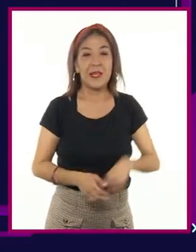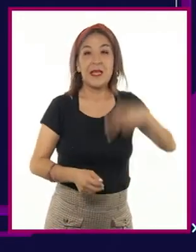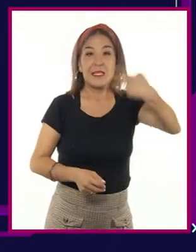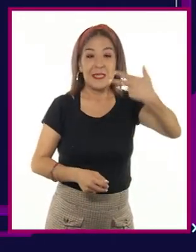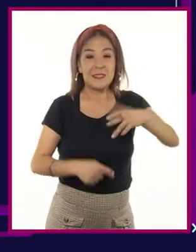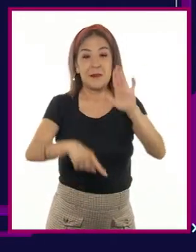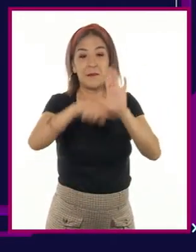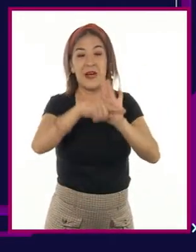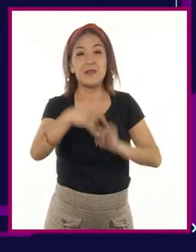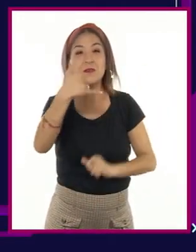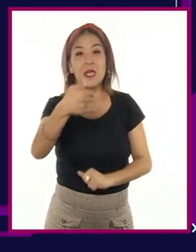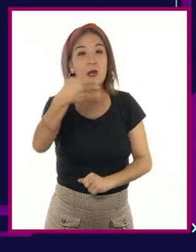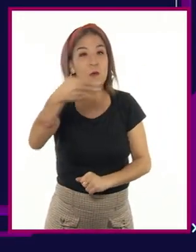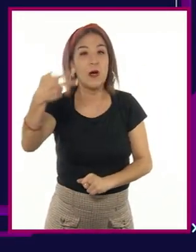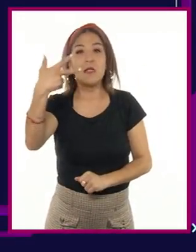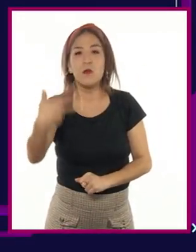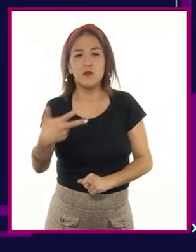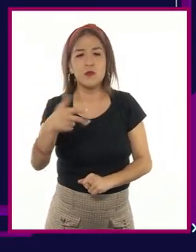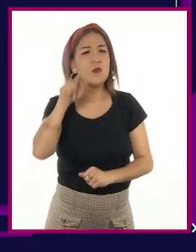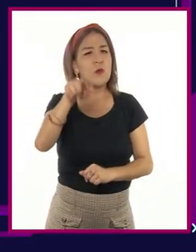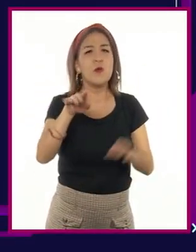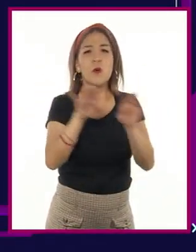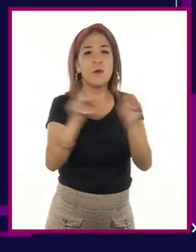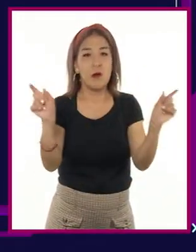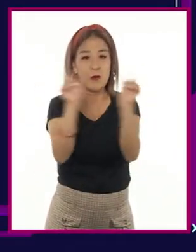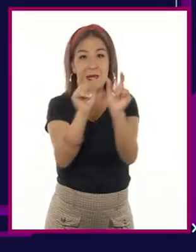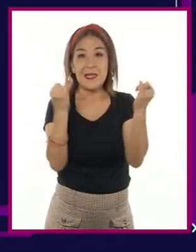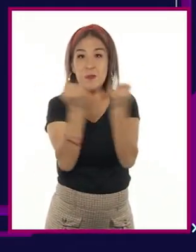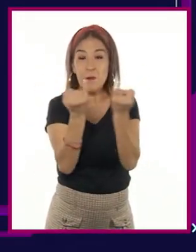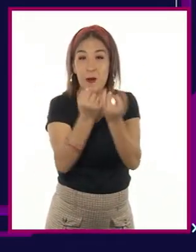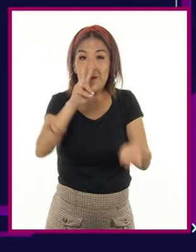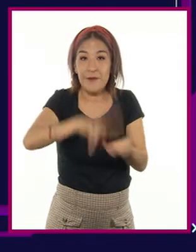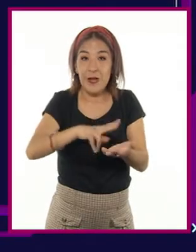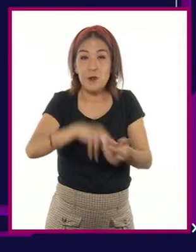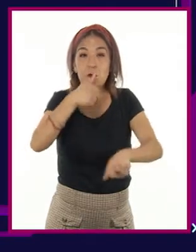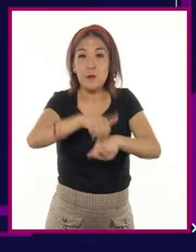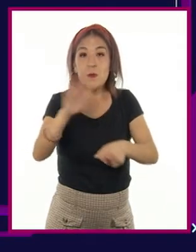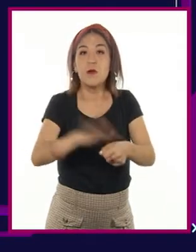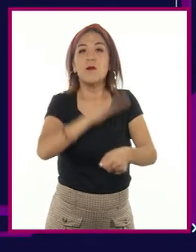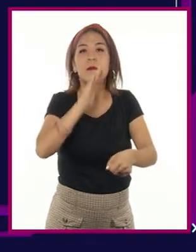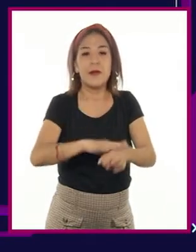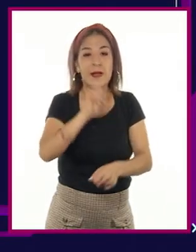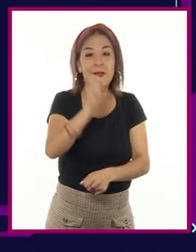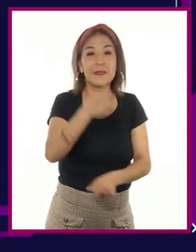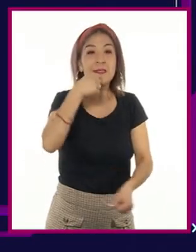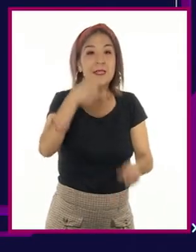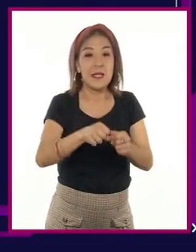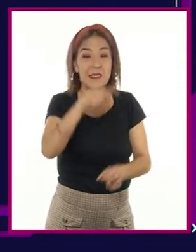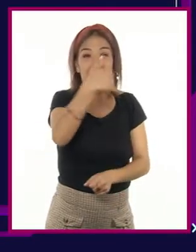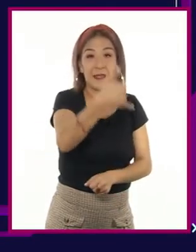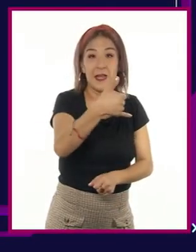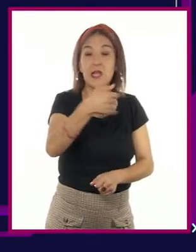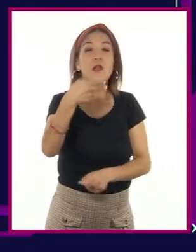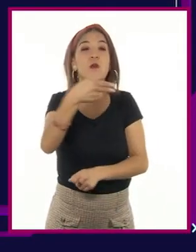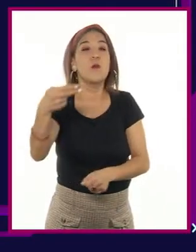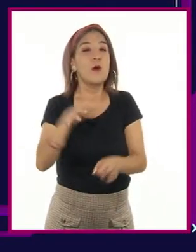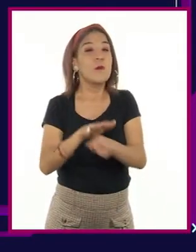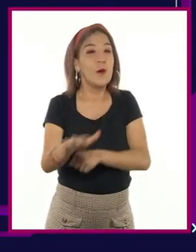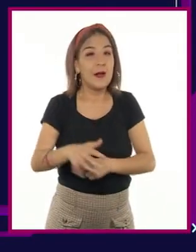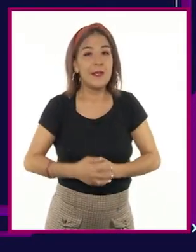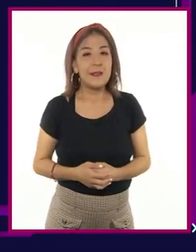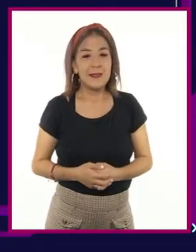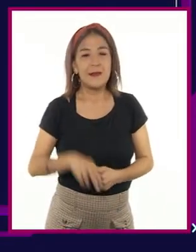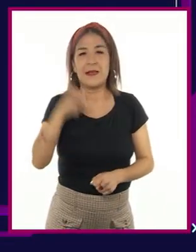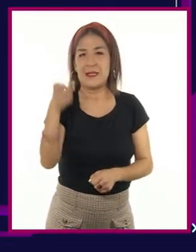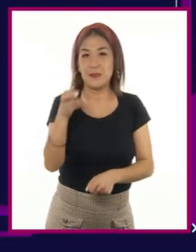a 8 para que la igualdad se cumpla el valor de la incógnita ya debe ser igual a para